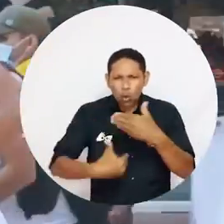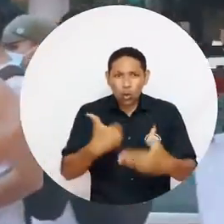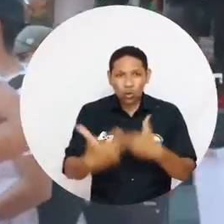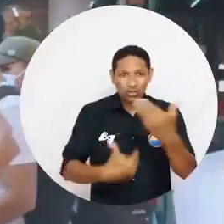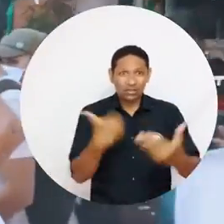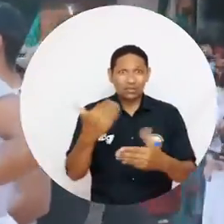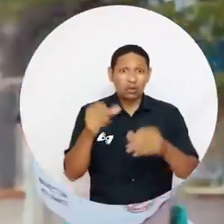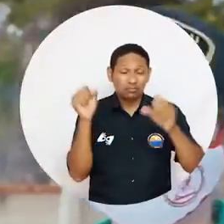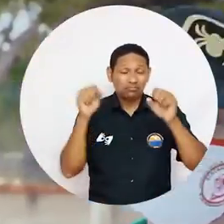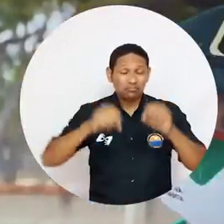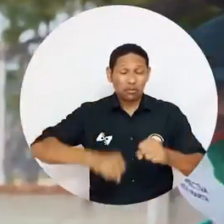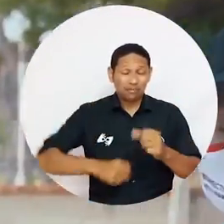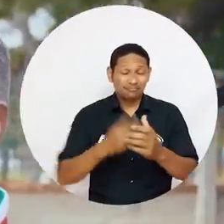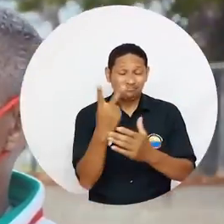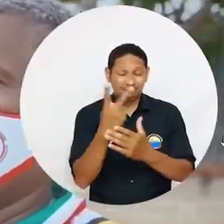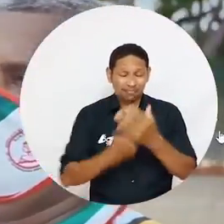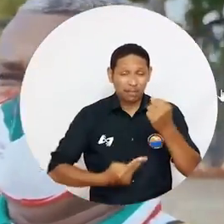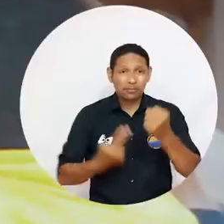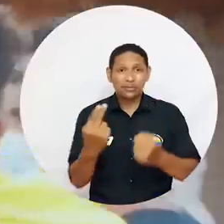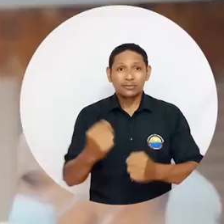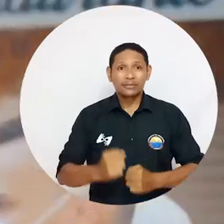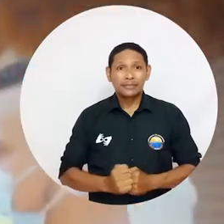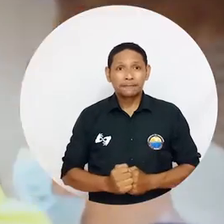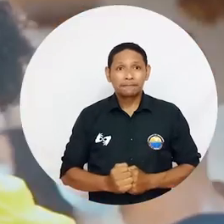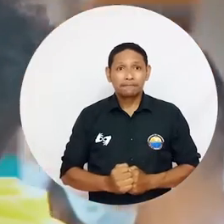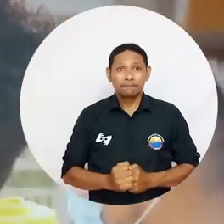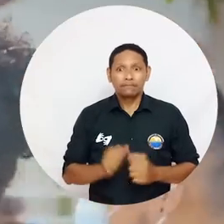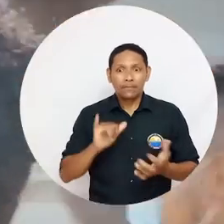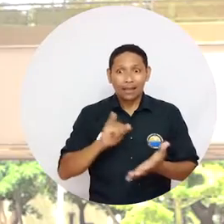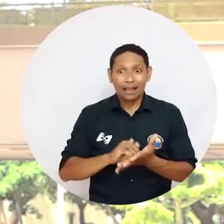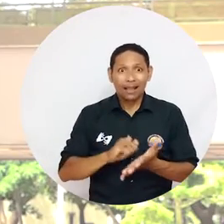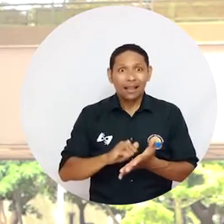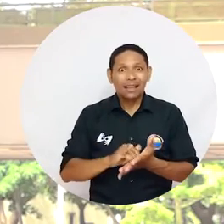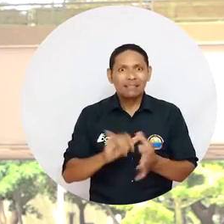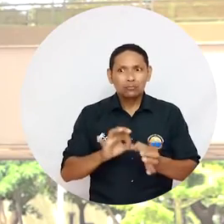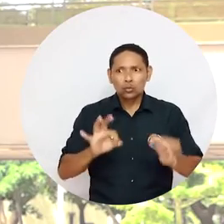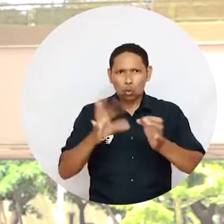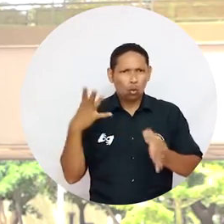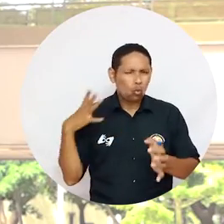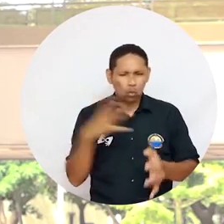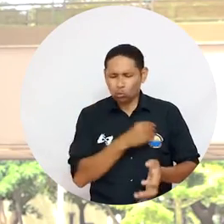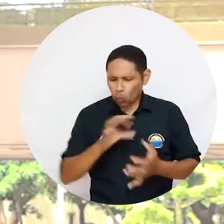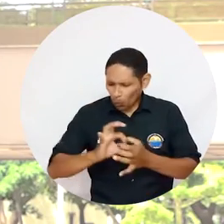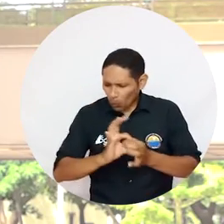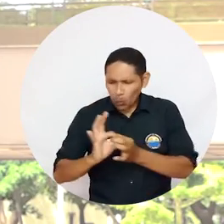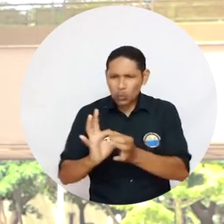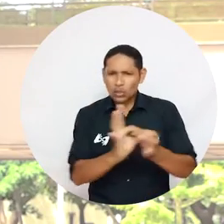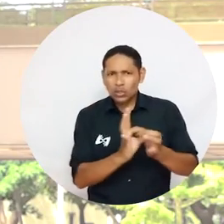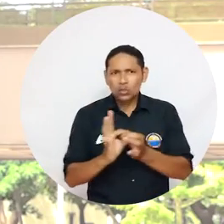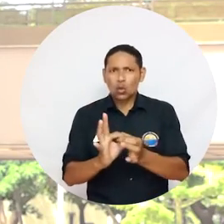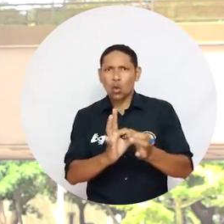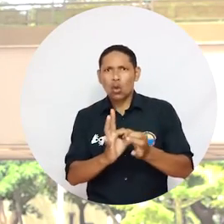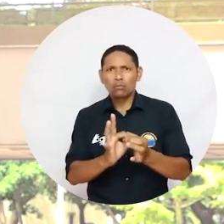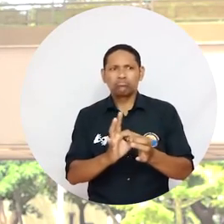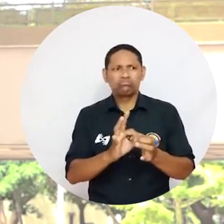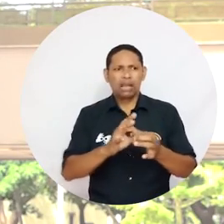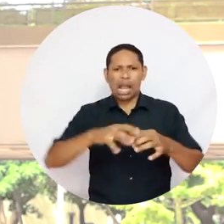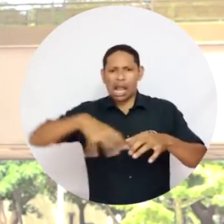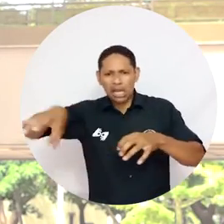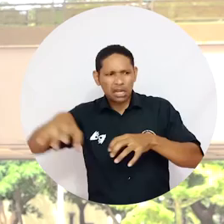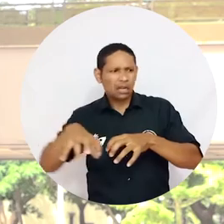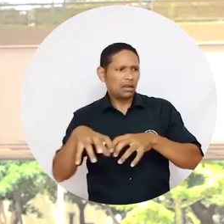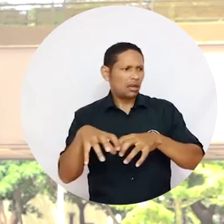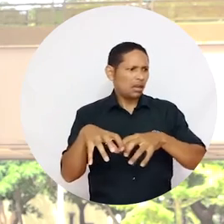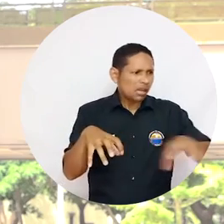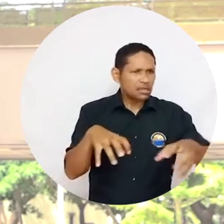en el proceso académico y constructivo de cada uno de nosotros. Para que así, unidos, podamos ser una sola voz